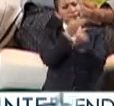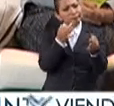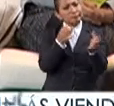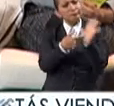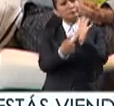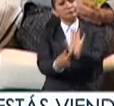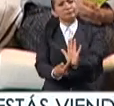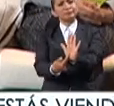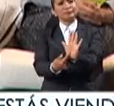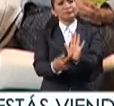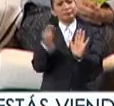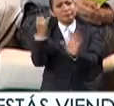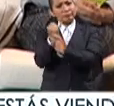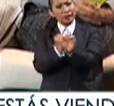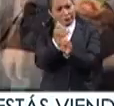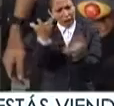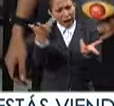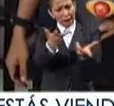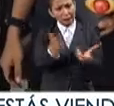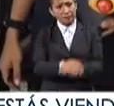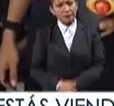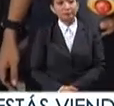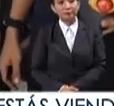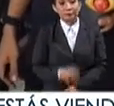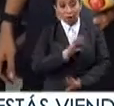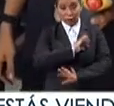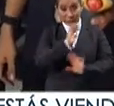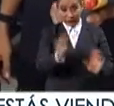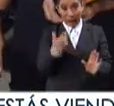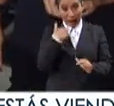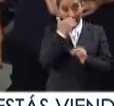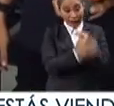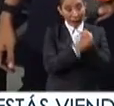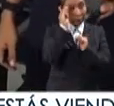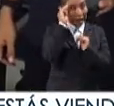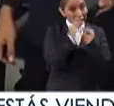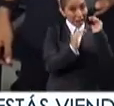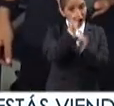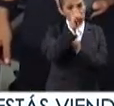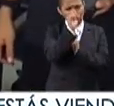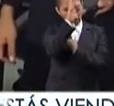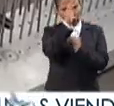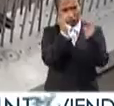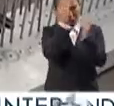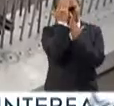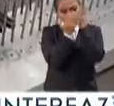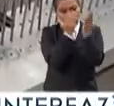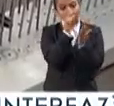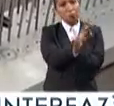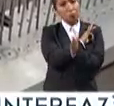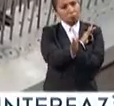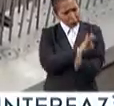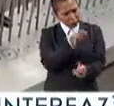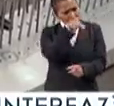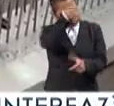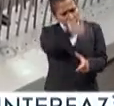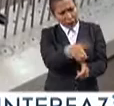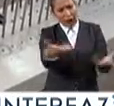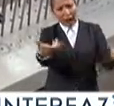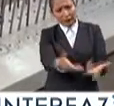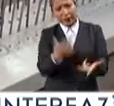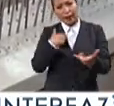la investigación que realizan una vez que salimos de la maestría o el doctorado tenemos la capacidad de